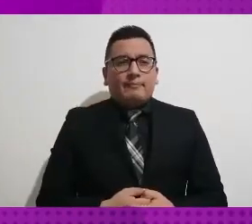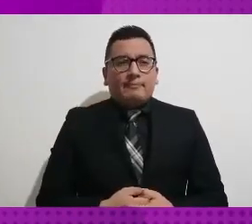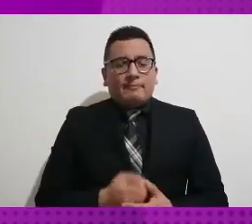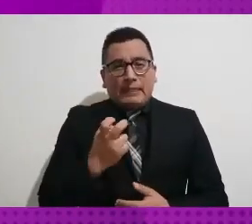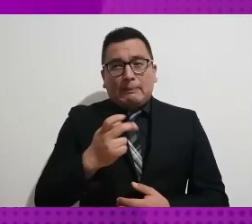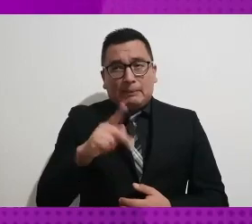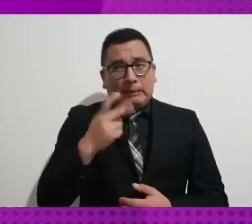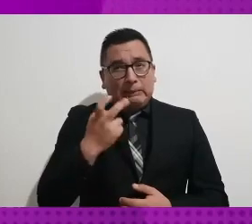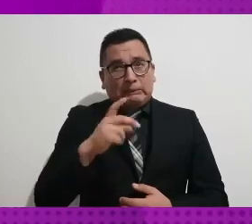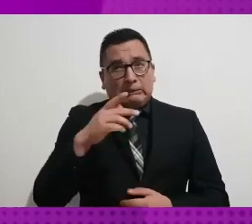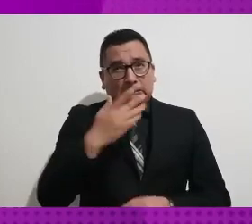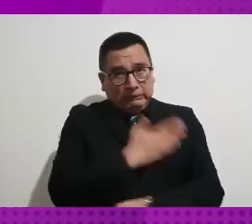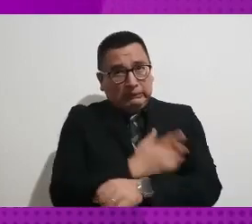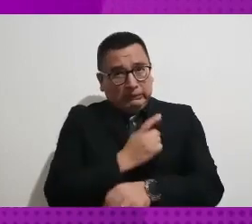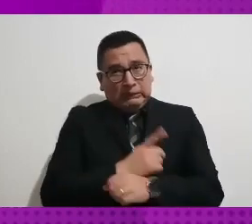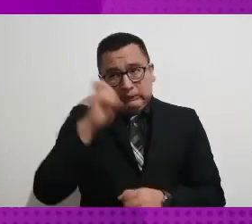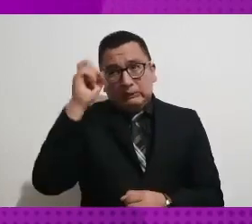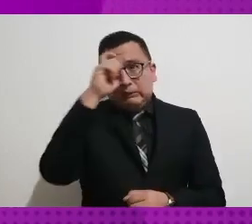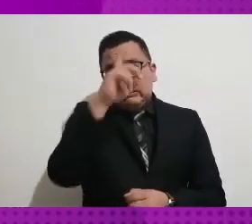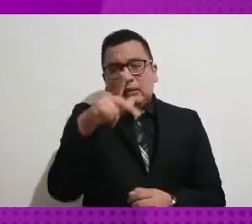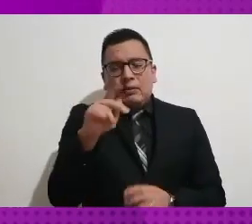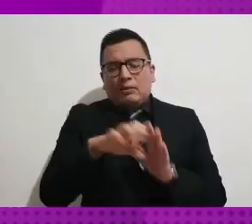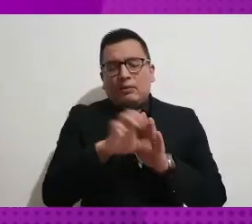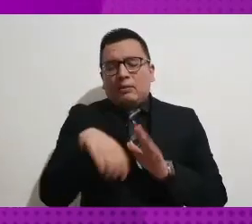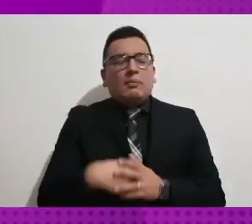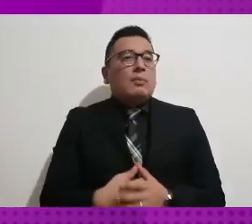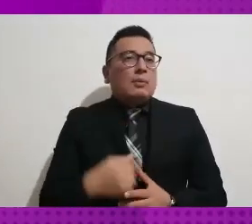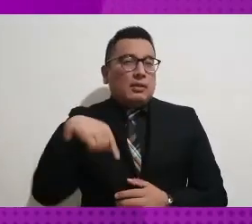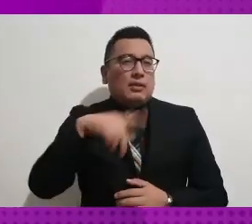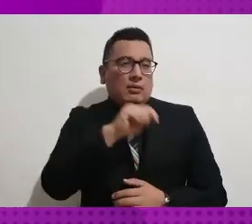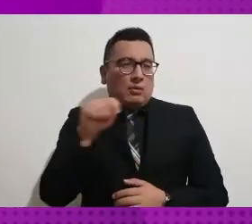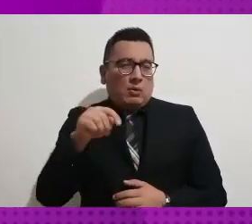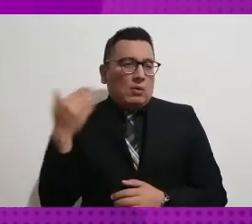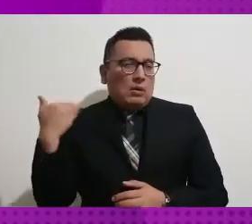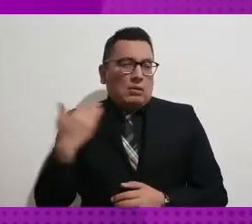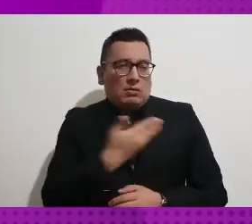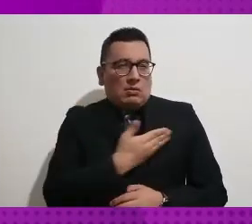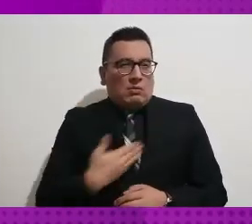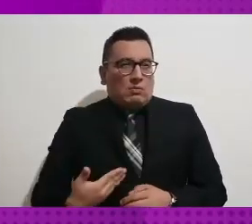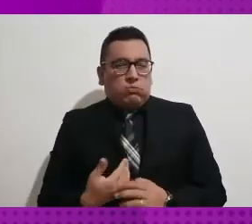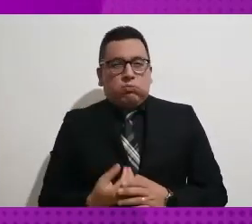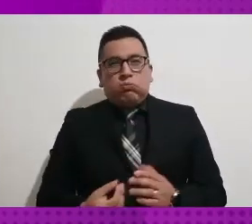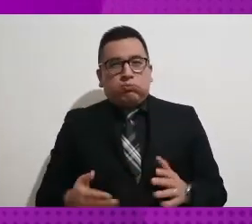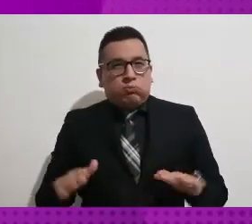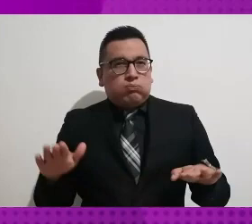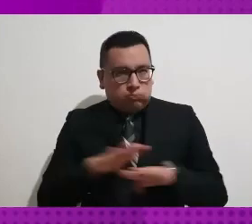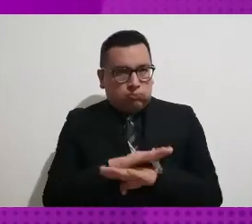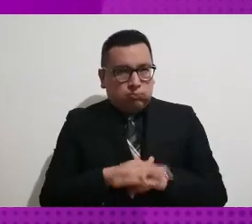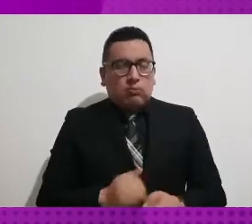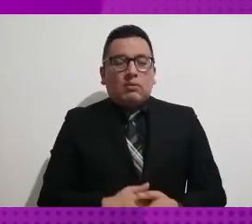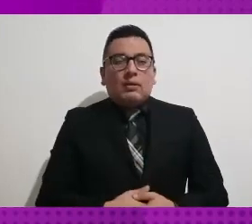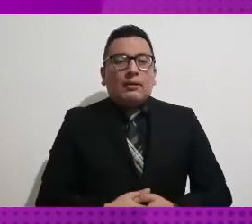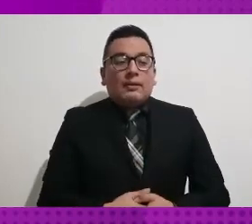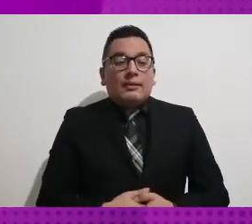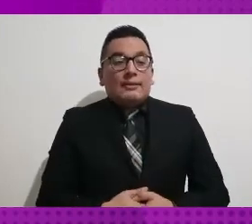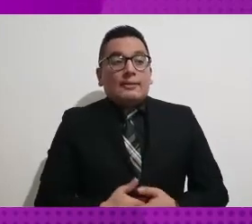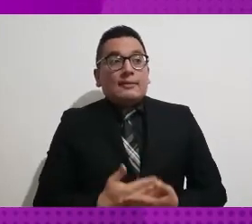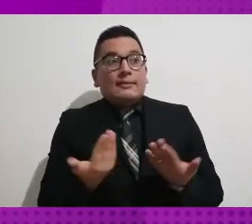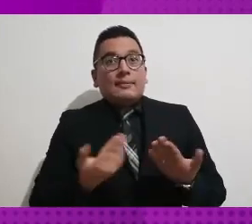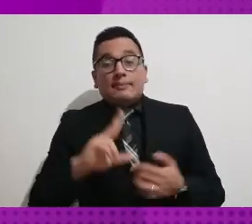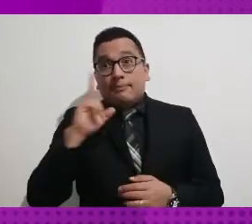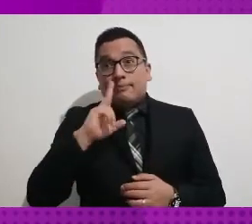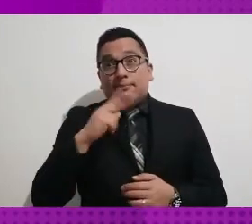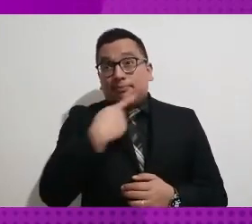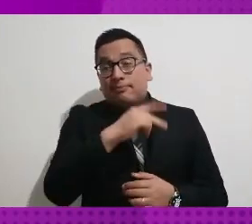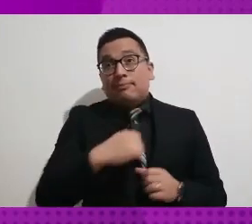por ejemplo, ahorita que acabamos de cambiar de administración aquí en Torreón, pues el reto es que estas nuevas autoridades